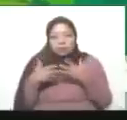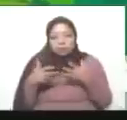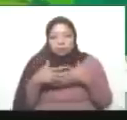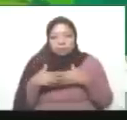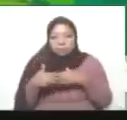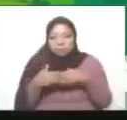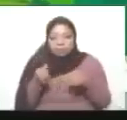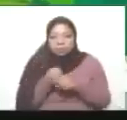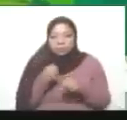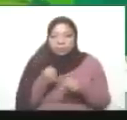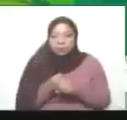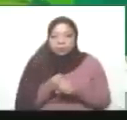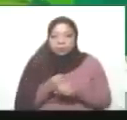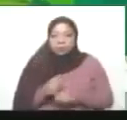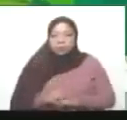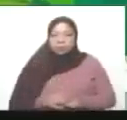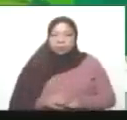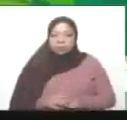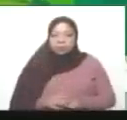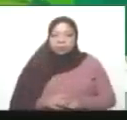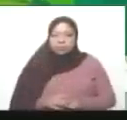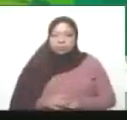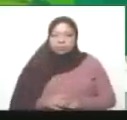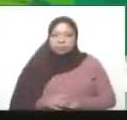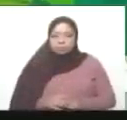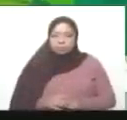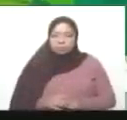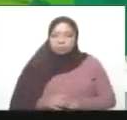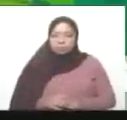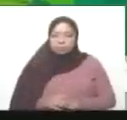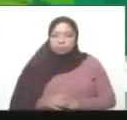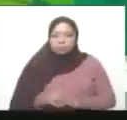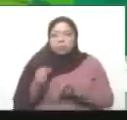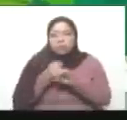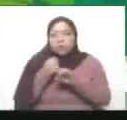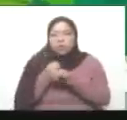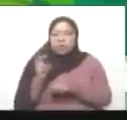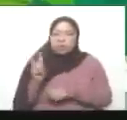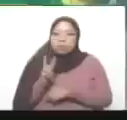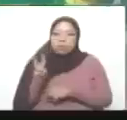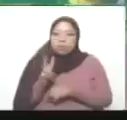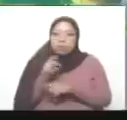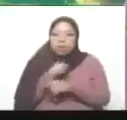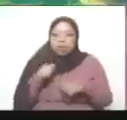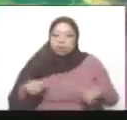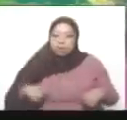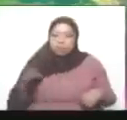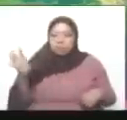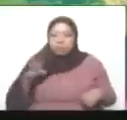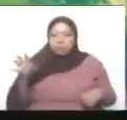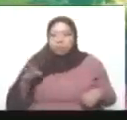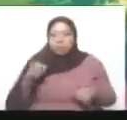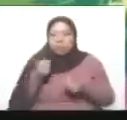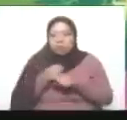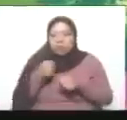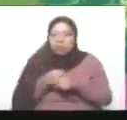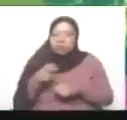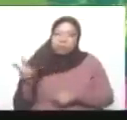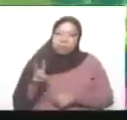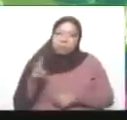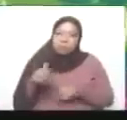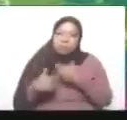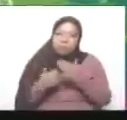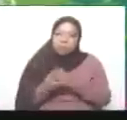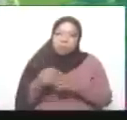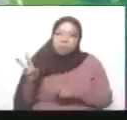británica reconociendo que una más estrecha cooperación entre Venezuela y la guayana británica redundaría En beneficio para